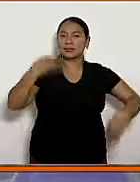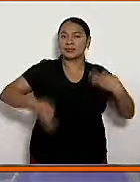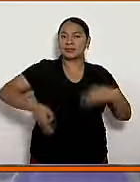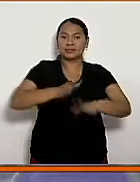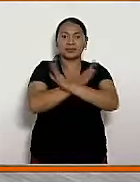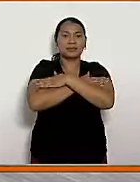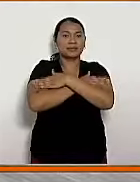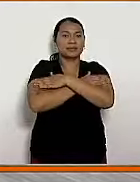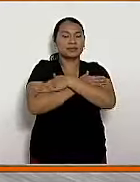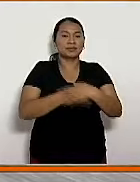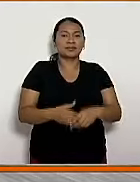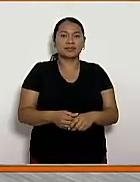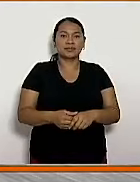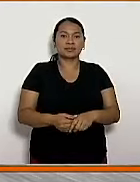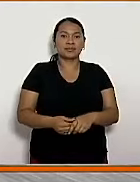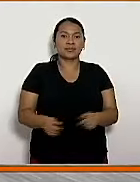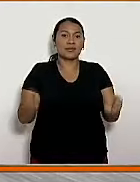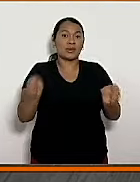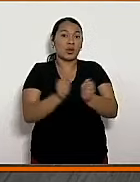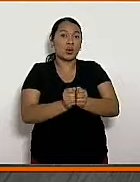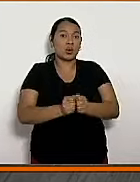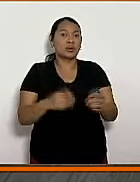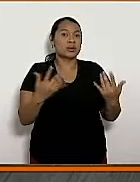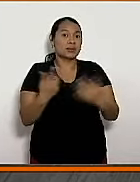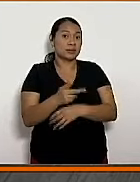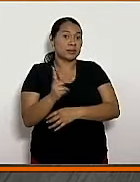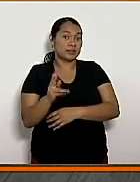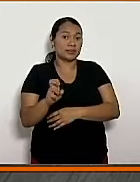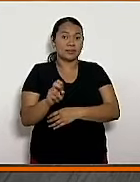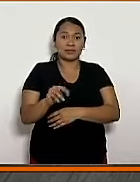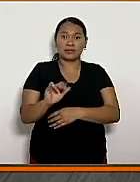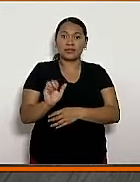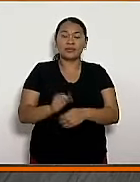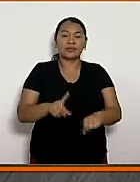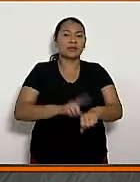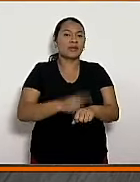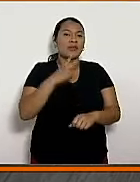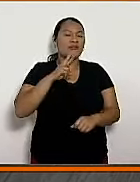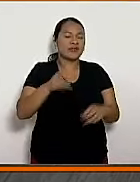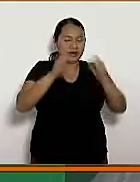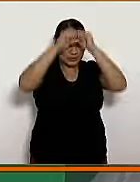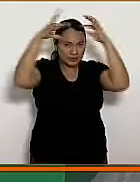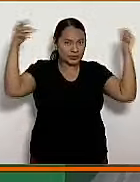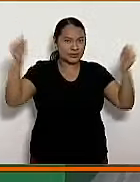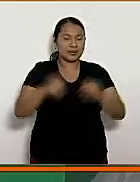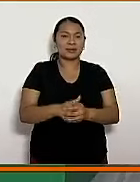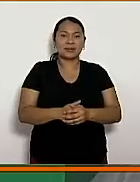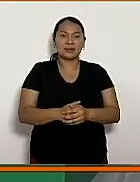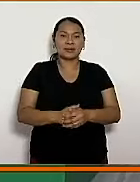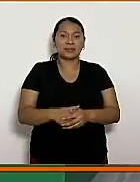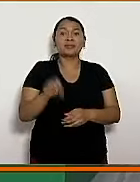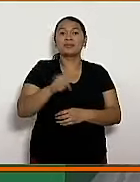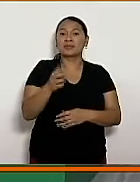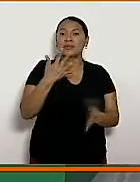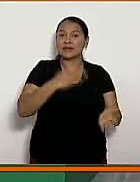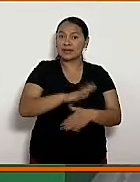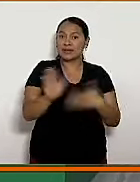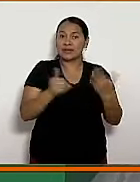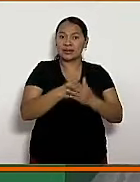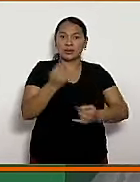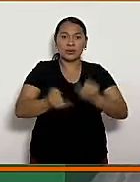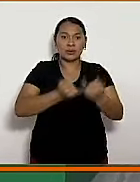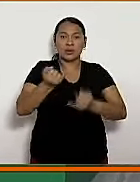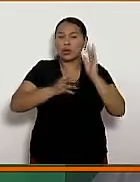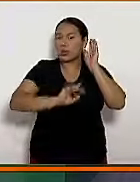Muchas felicidades. Vamos al otro extremo con Kenia para hacer de tus sueños una realidad. Así es, Tatiana, te deseamos mucha suerte en diaria.